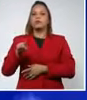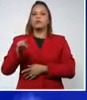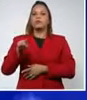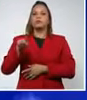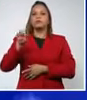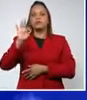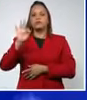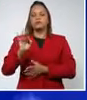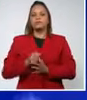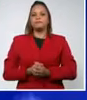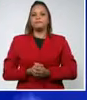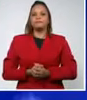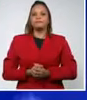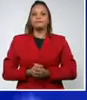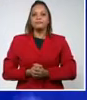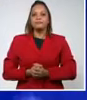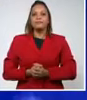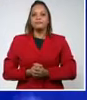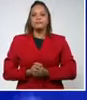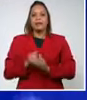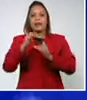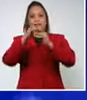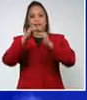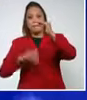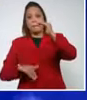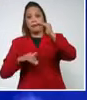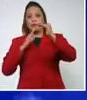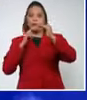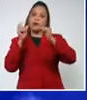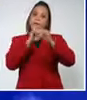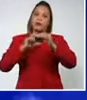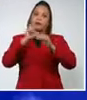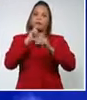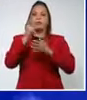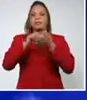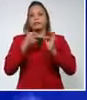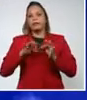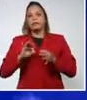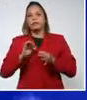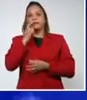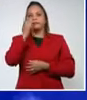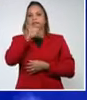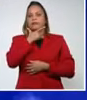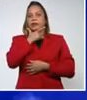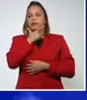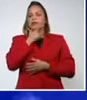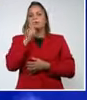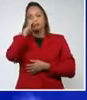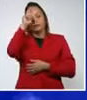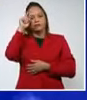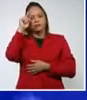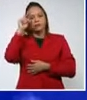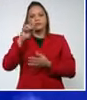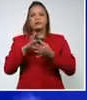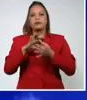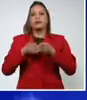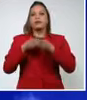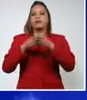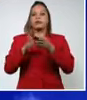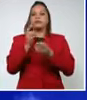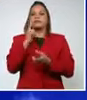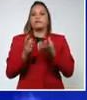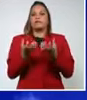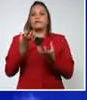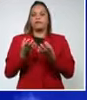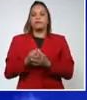85,8. De ahí para abajo, Camagüey, Artemisa, Ciego, Santi Espíritu, Grama, Cienfuegos. Y Cuba, con una